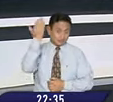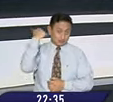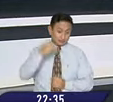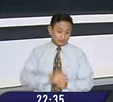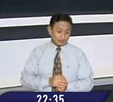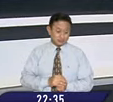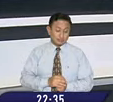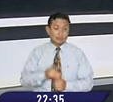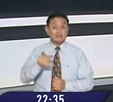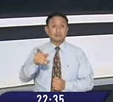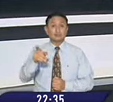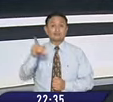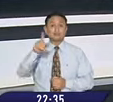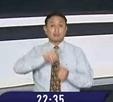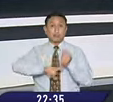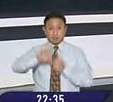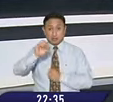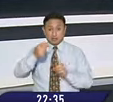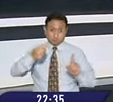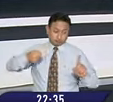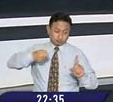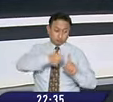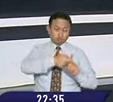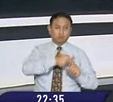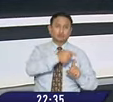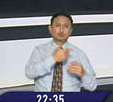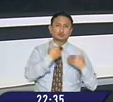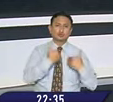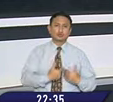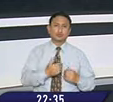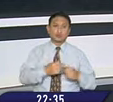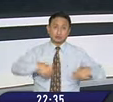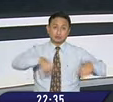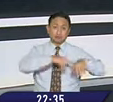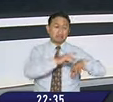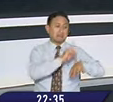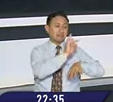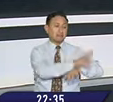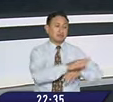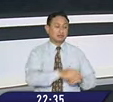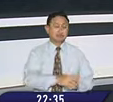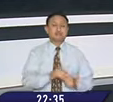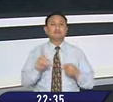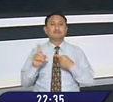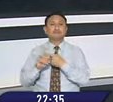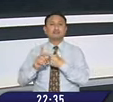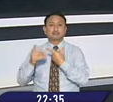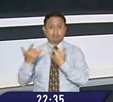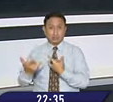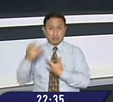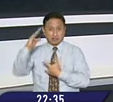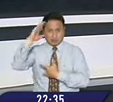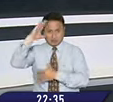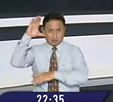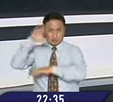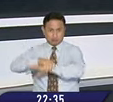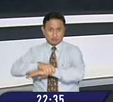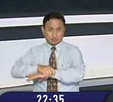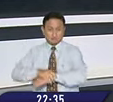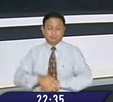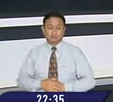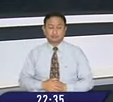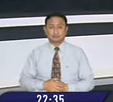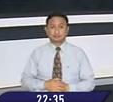por su propio hermano. El cuerpo lo abandonó en un callejón. El sospechoso fue capturado por agentes de la